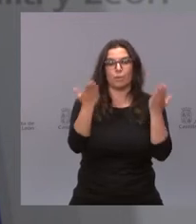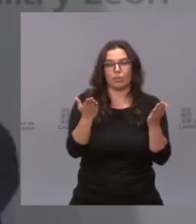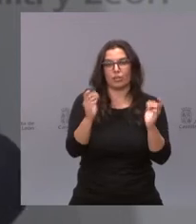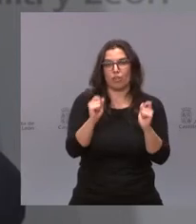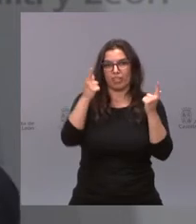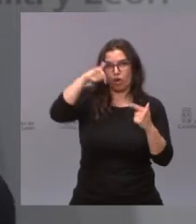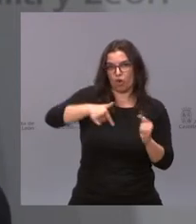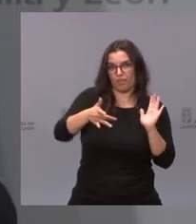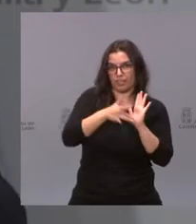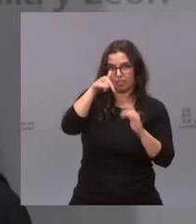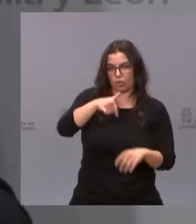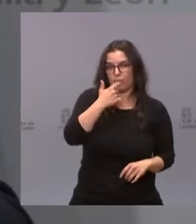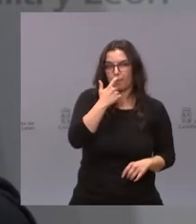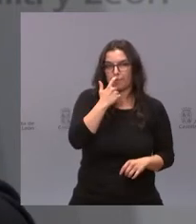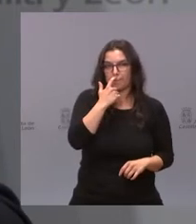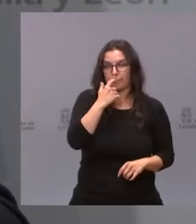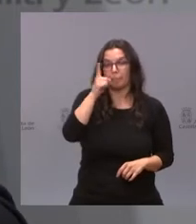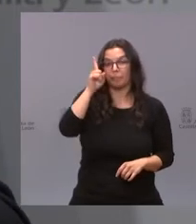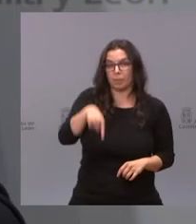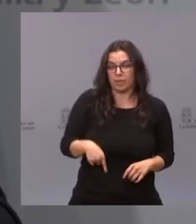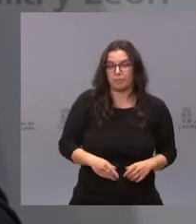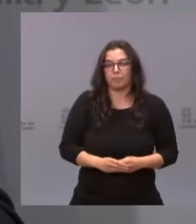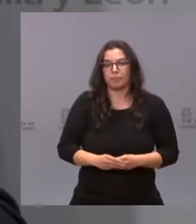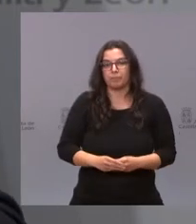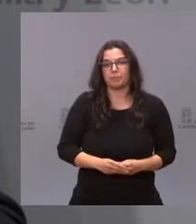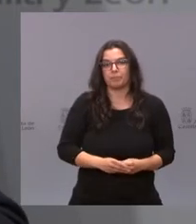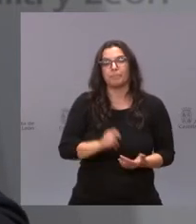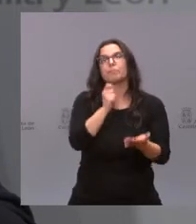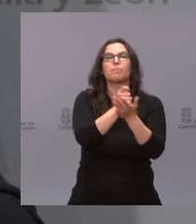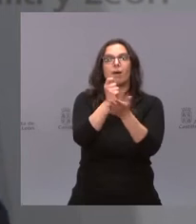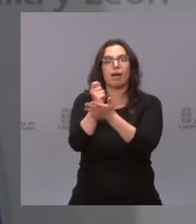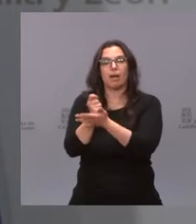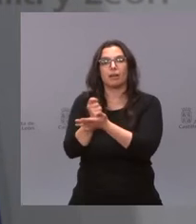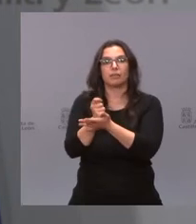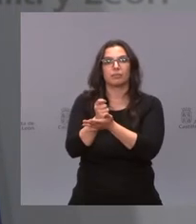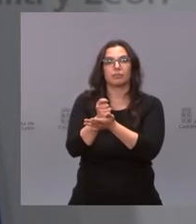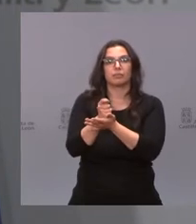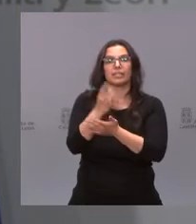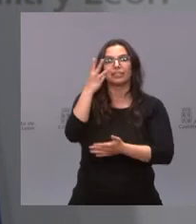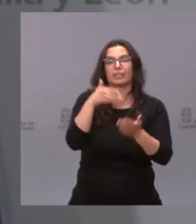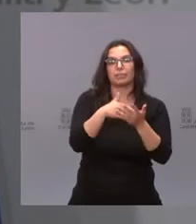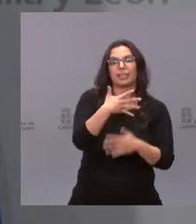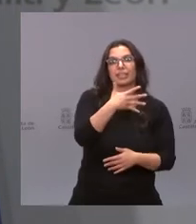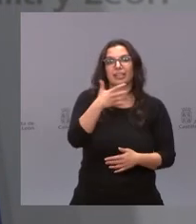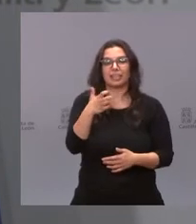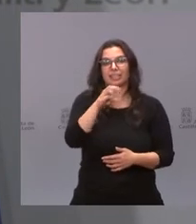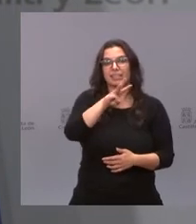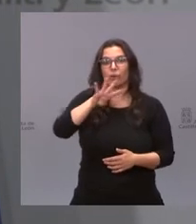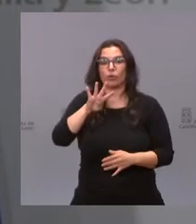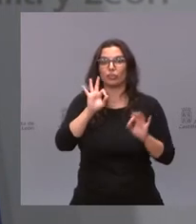hoy. También se van a abonar la totalidad de las 3.524